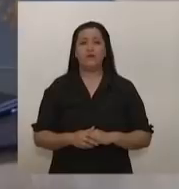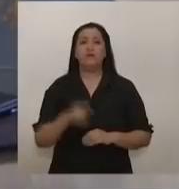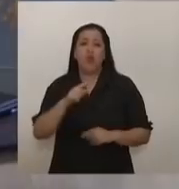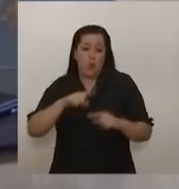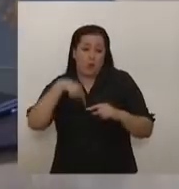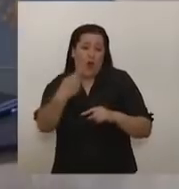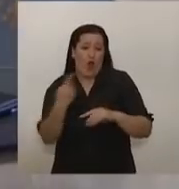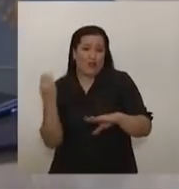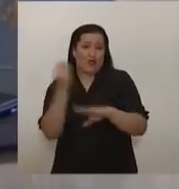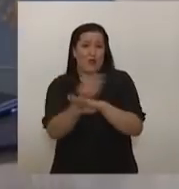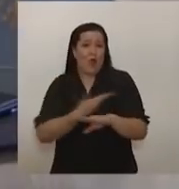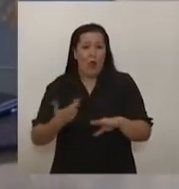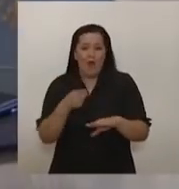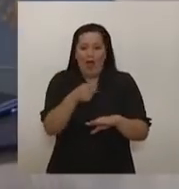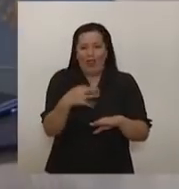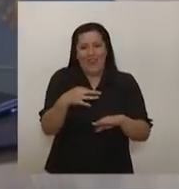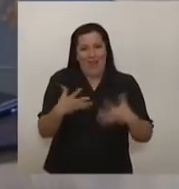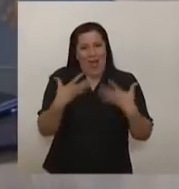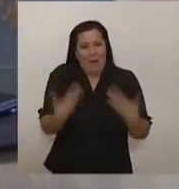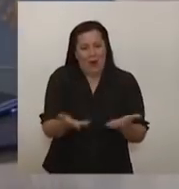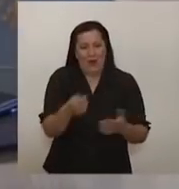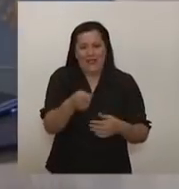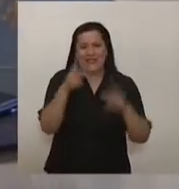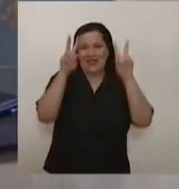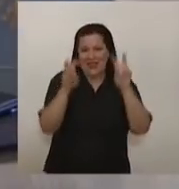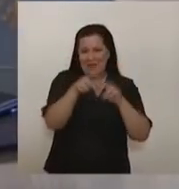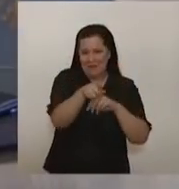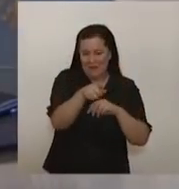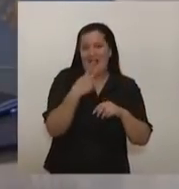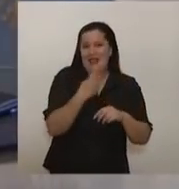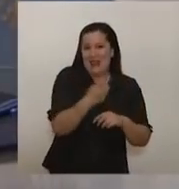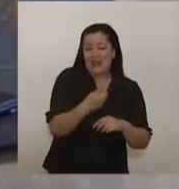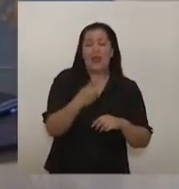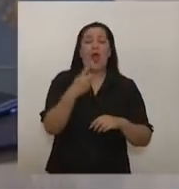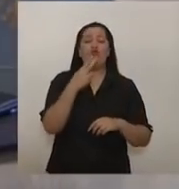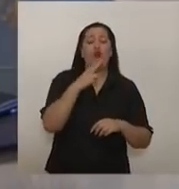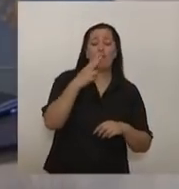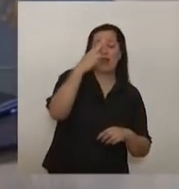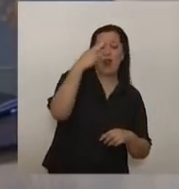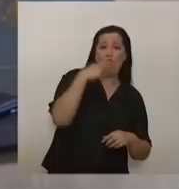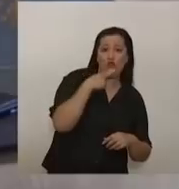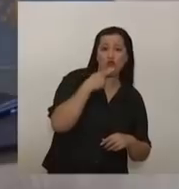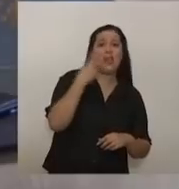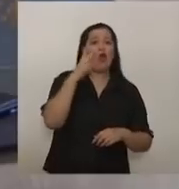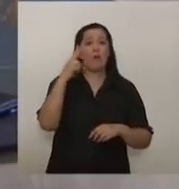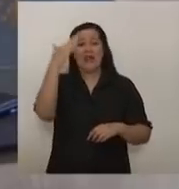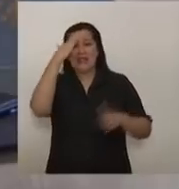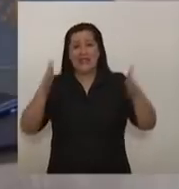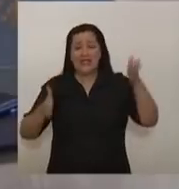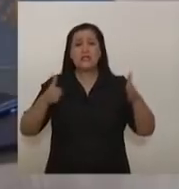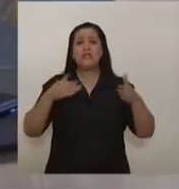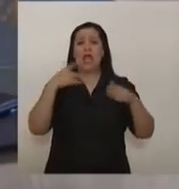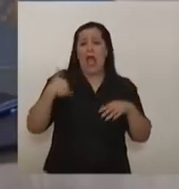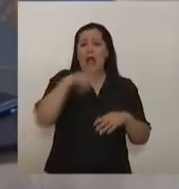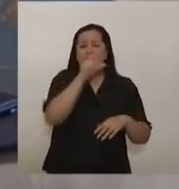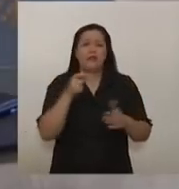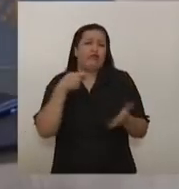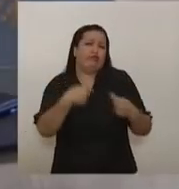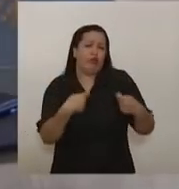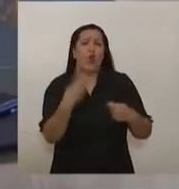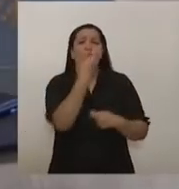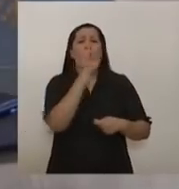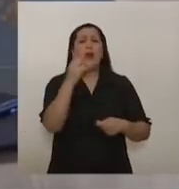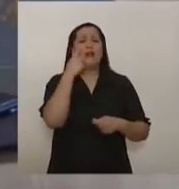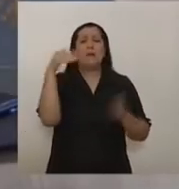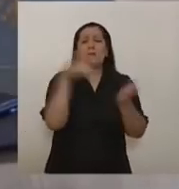que el próximo gobierno va a poder aprovechar. Entre 2011 y 2015, el país había gastado 40.000 millones de